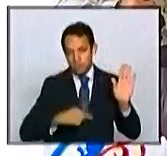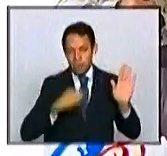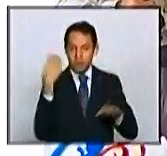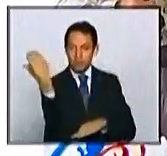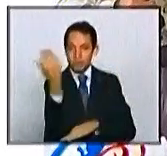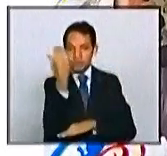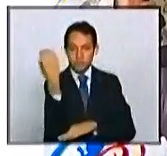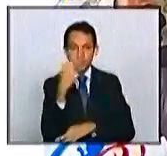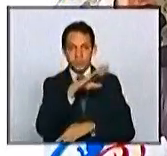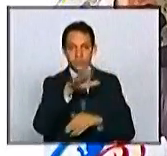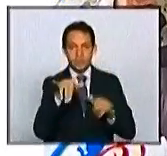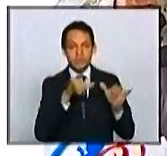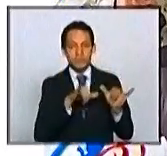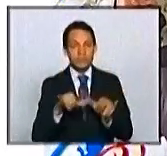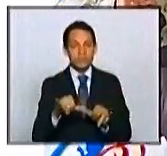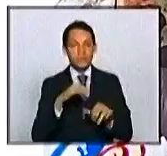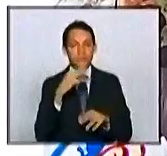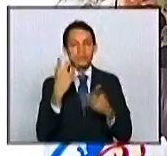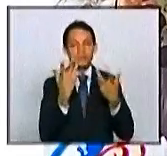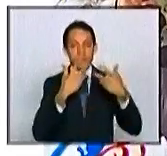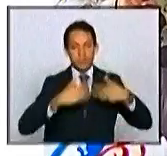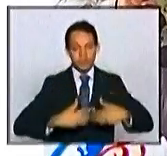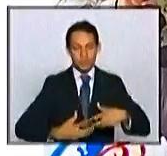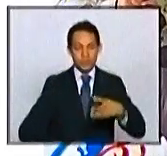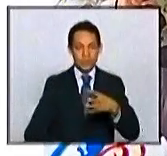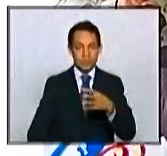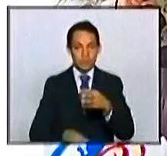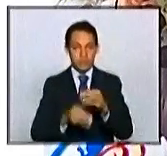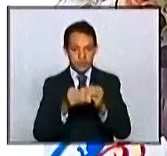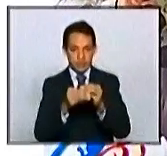todas las empresas. Sumado a ello,